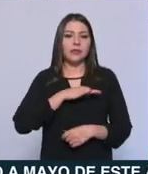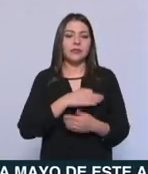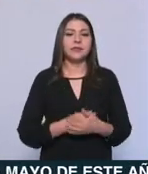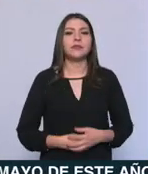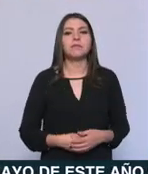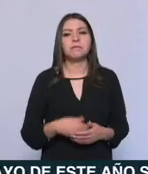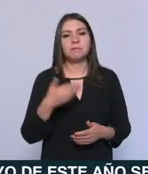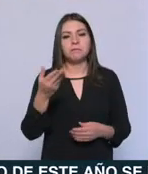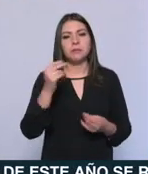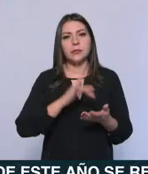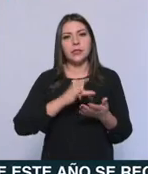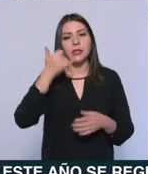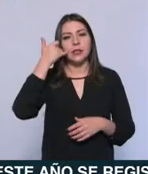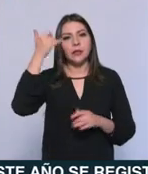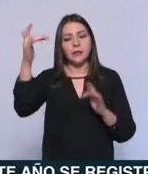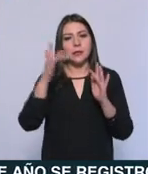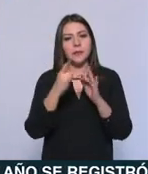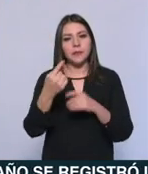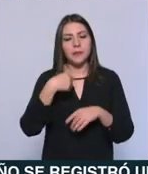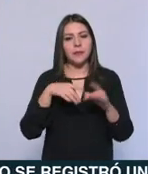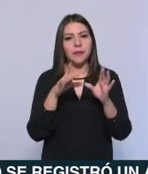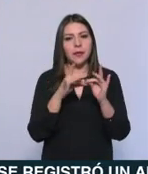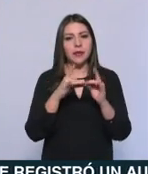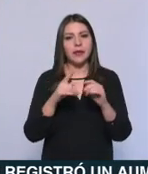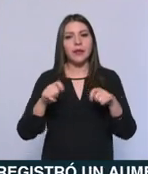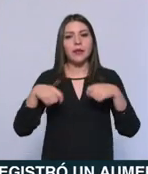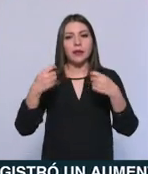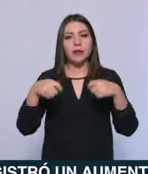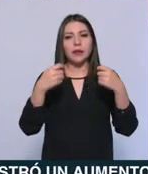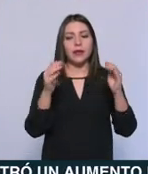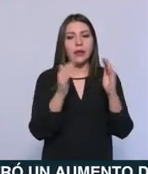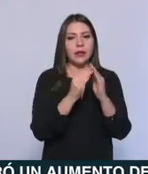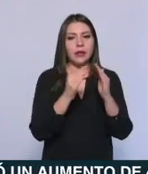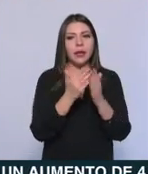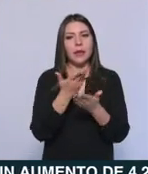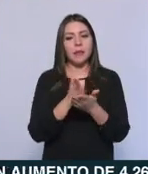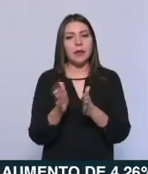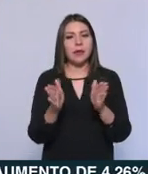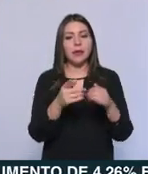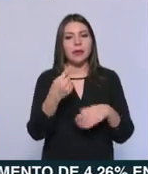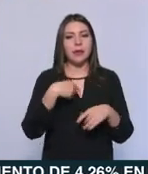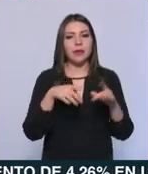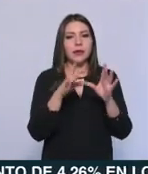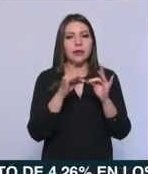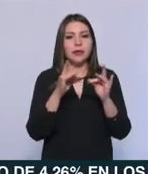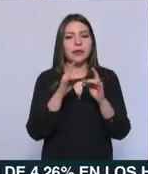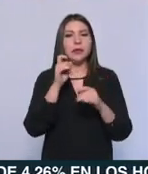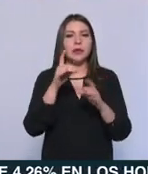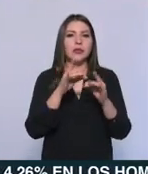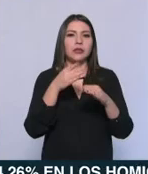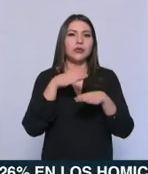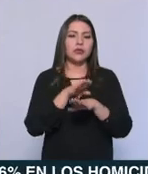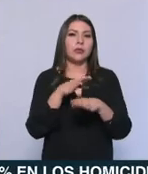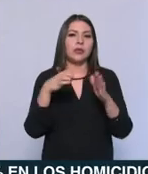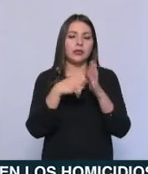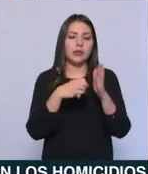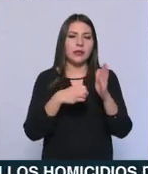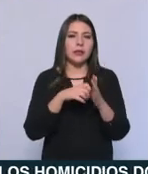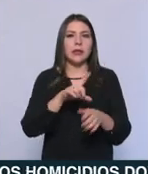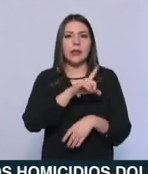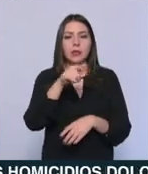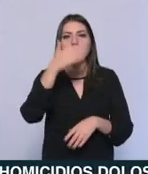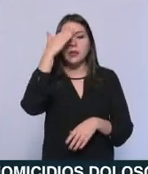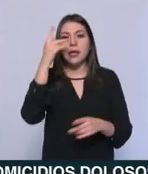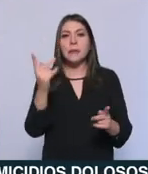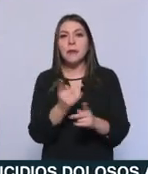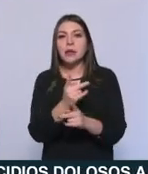por atender esta llamada, platicarnos sobre la entrega de las viviendas y por supuesto aclarar el tema de las escrituras. Vamos a darle seguimiento a este tema para saber